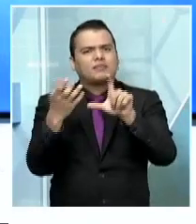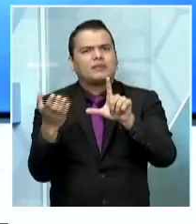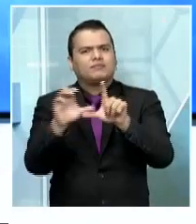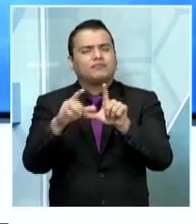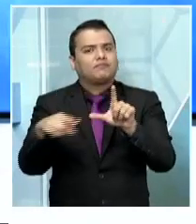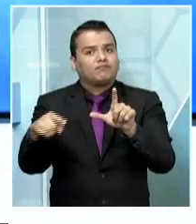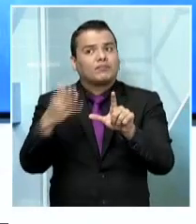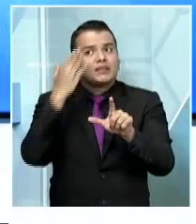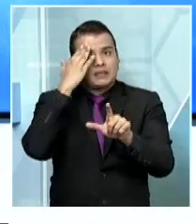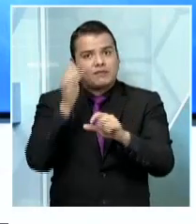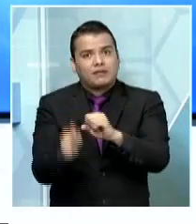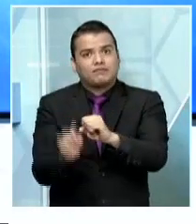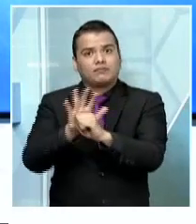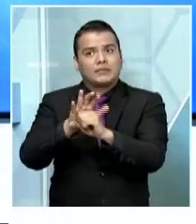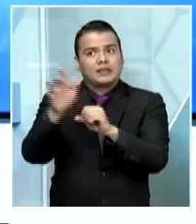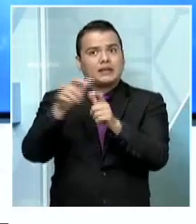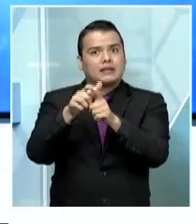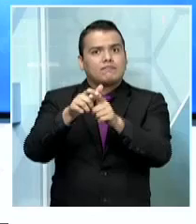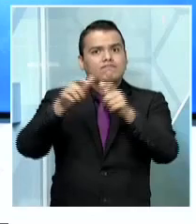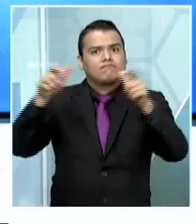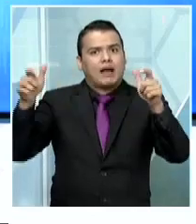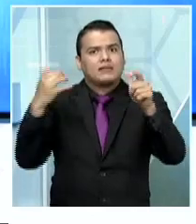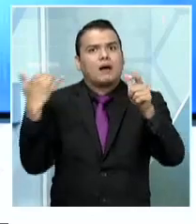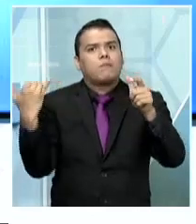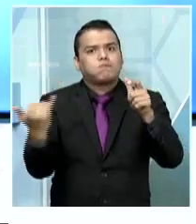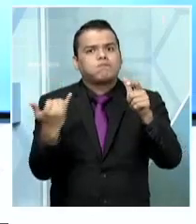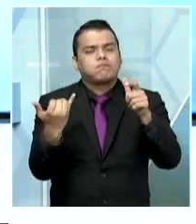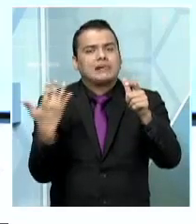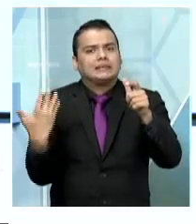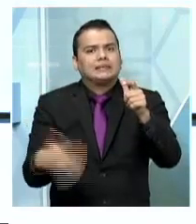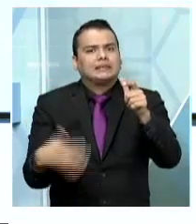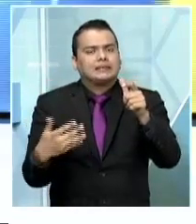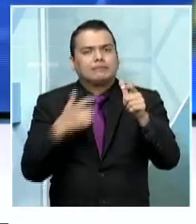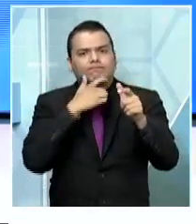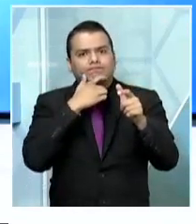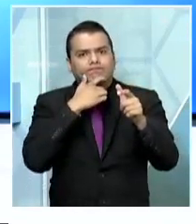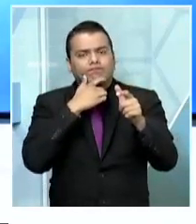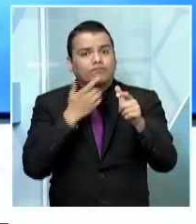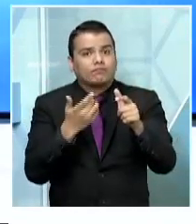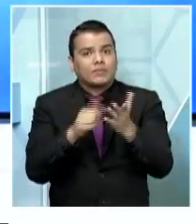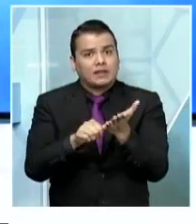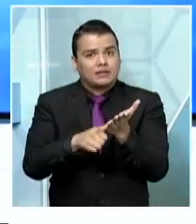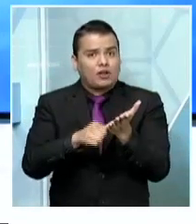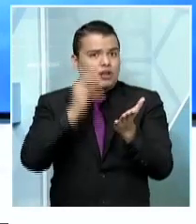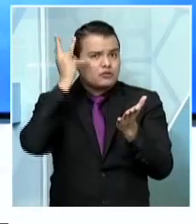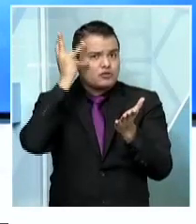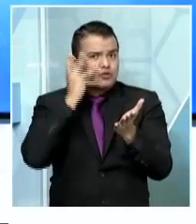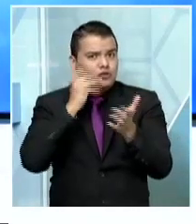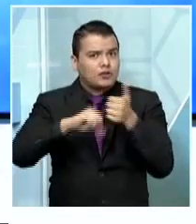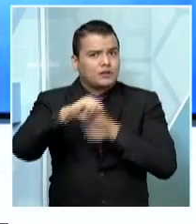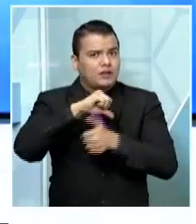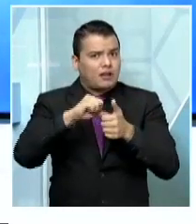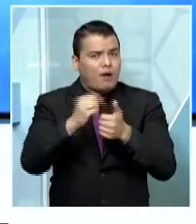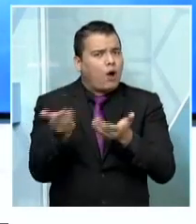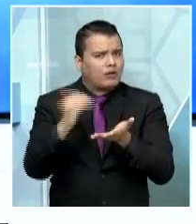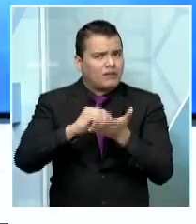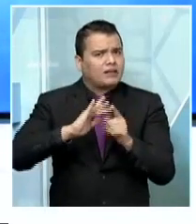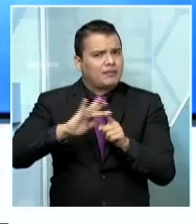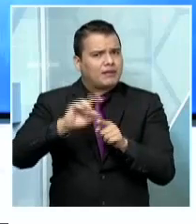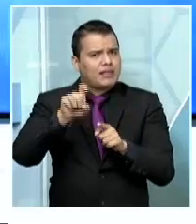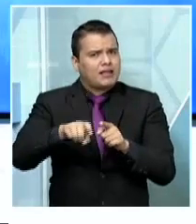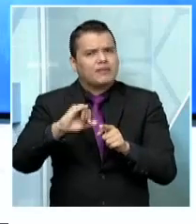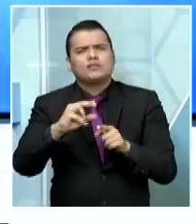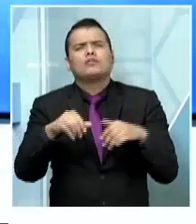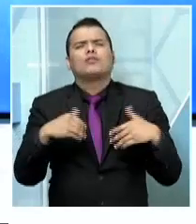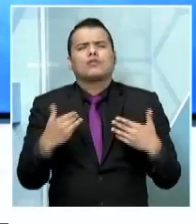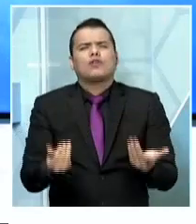ante el aumento de casos en el departamento de coronavirus, estaría de acuerdo que las autoridades vuelvan a implementar medidas como el pico y cédula.